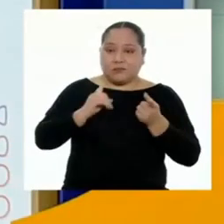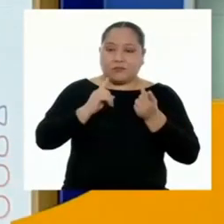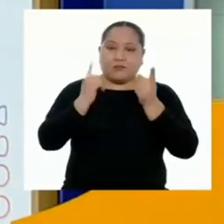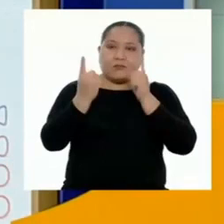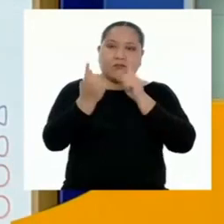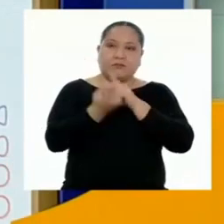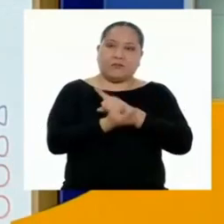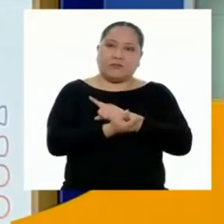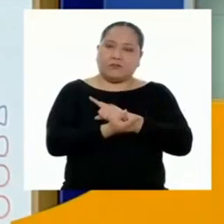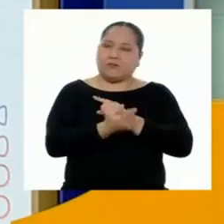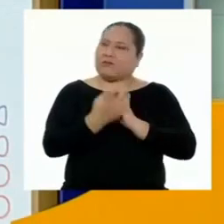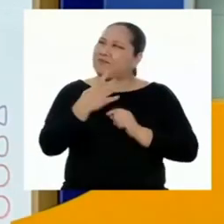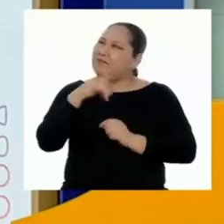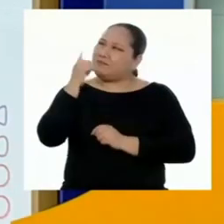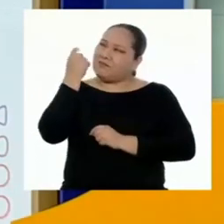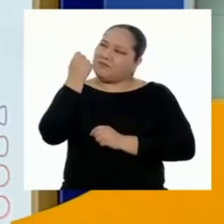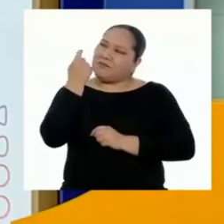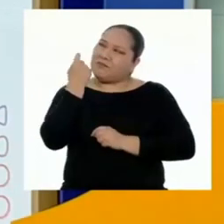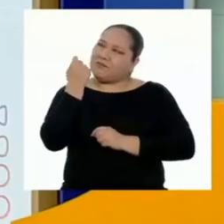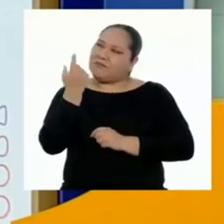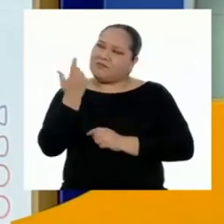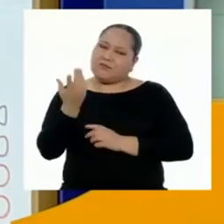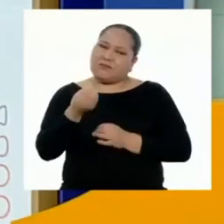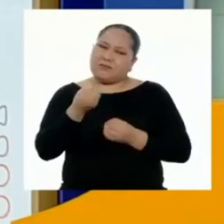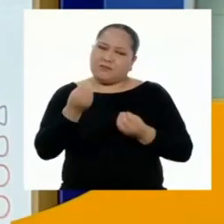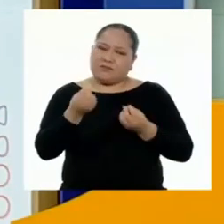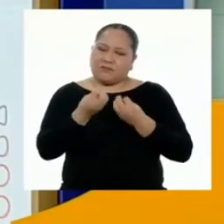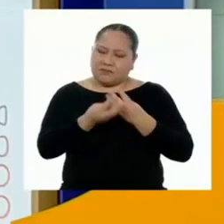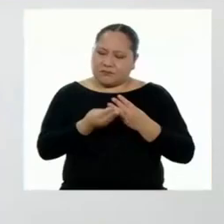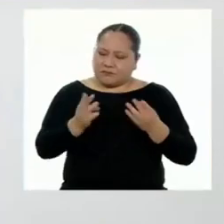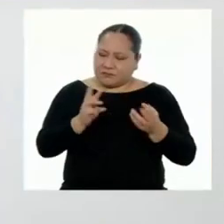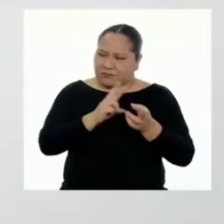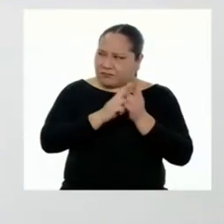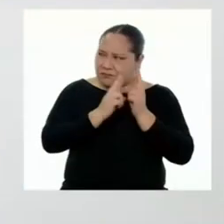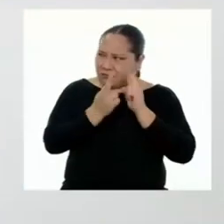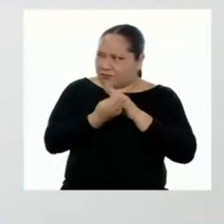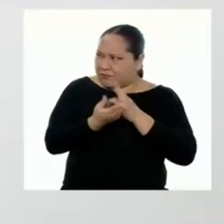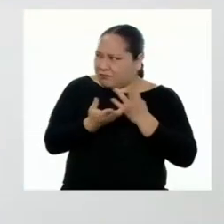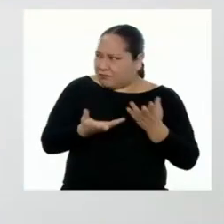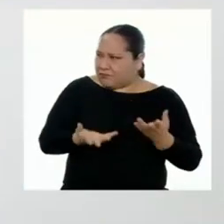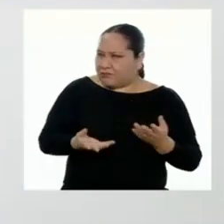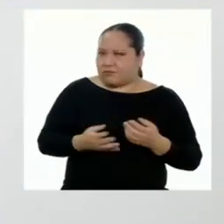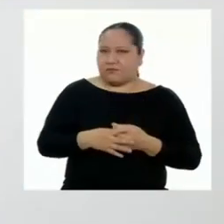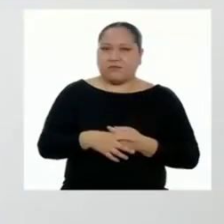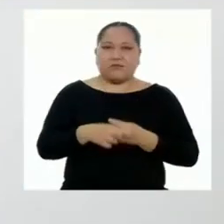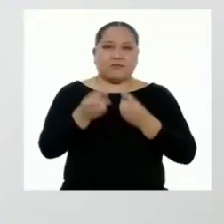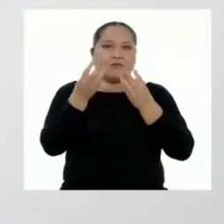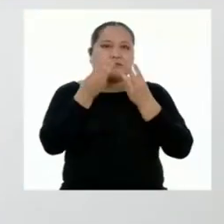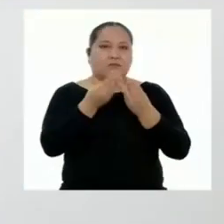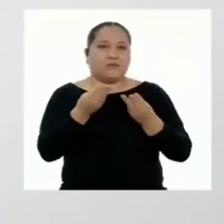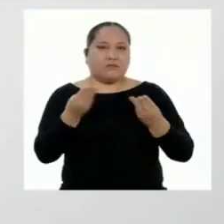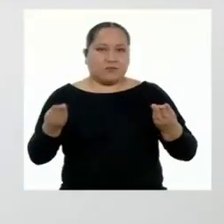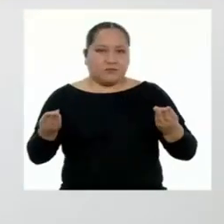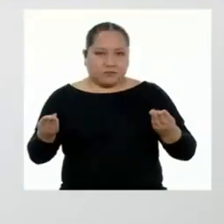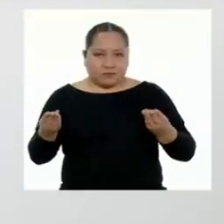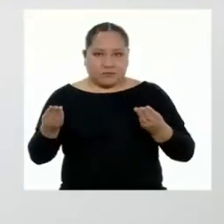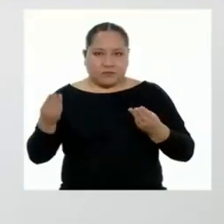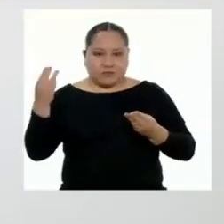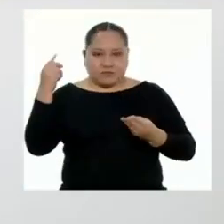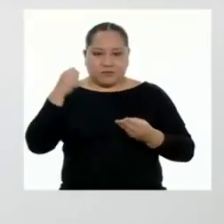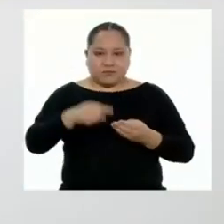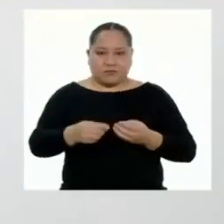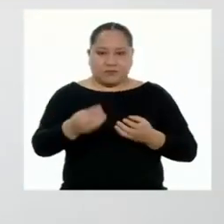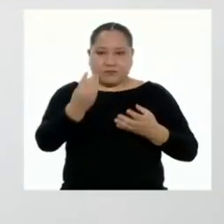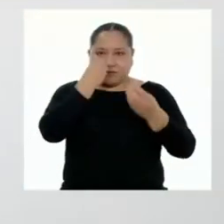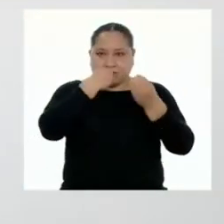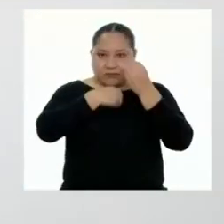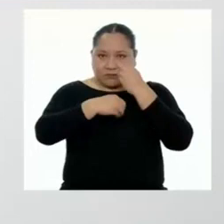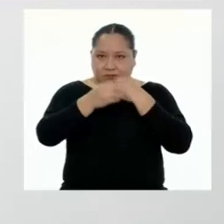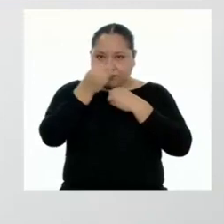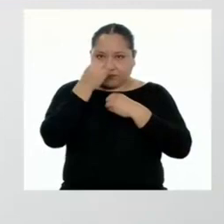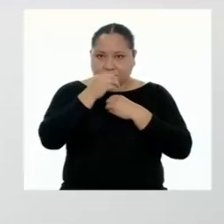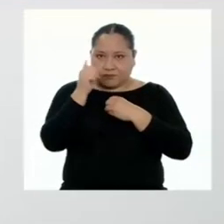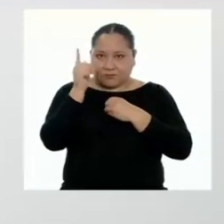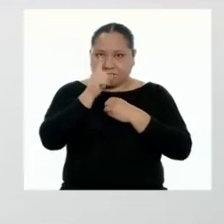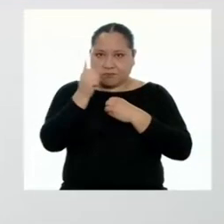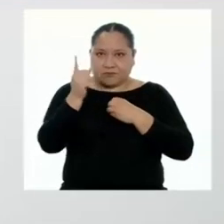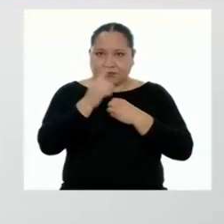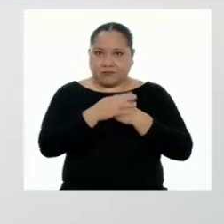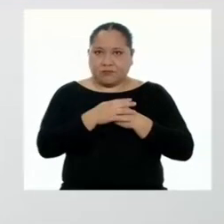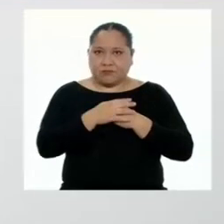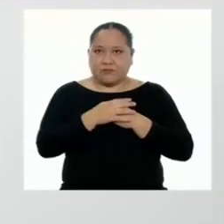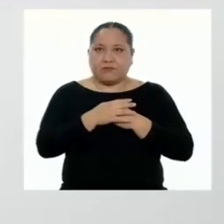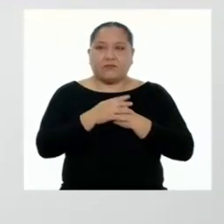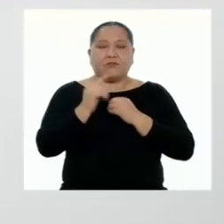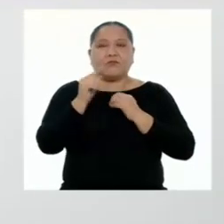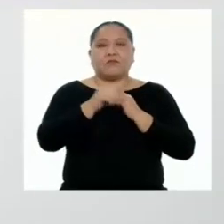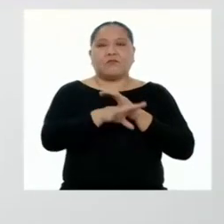No entiendo muy bien, ¿cómo que se recicla la materia? La materia en forma de nutrientes no procede